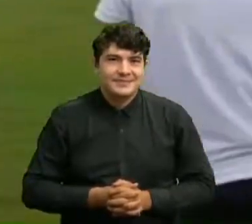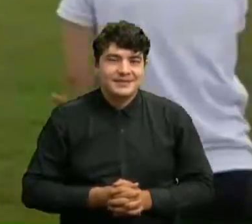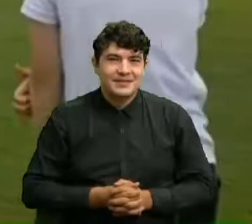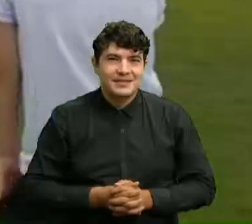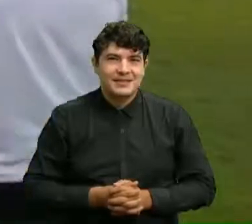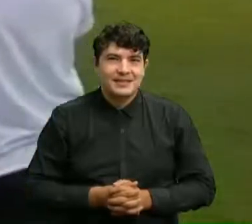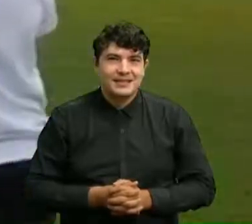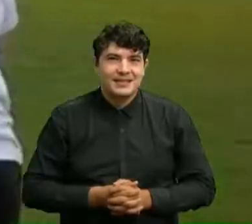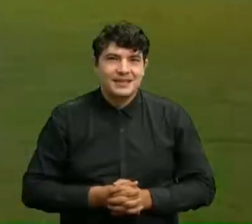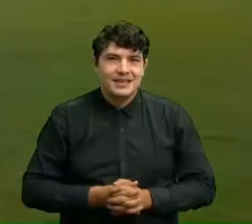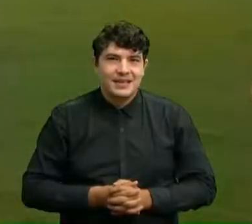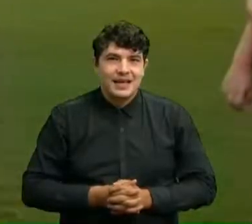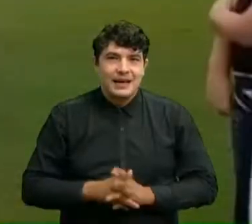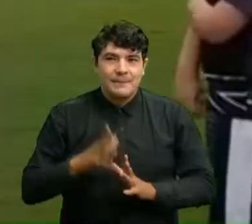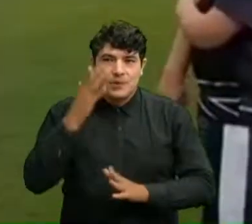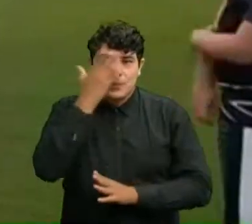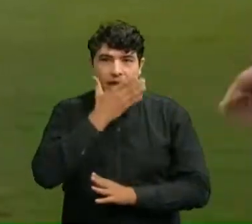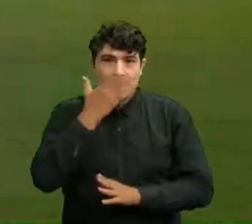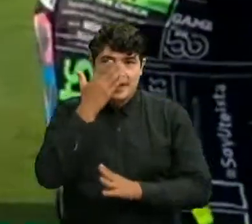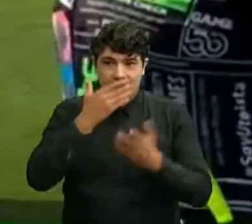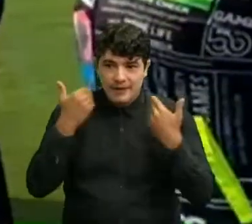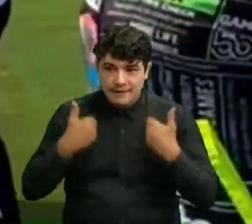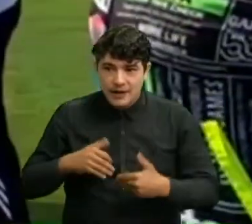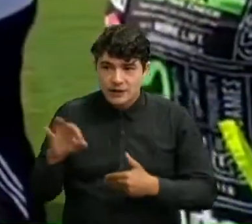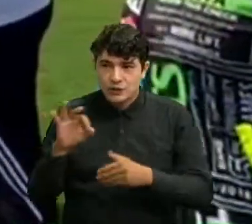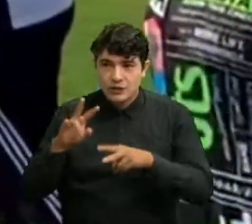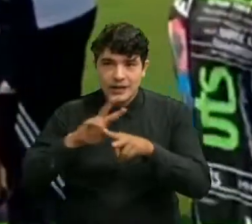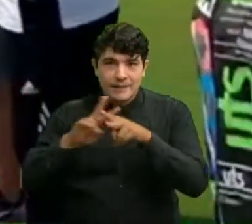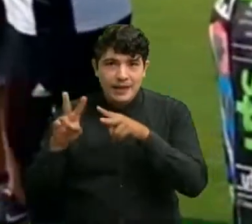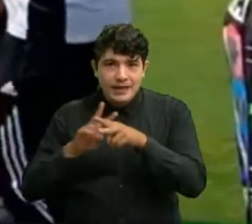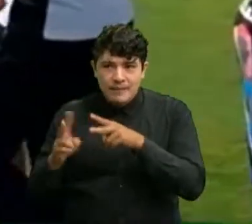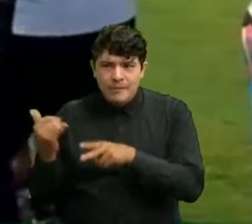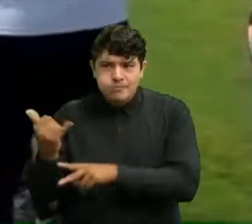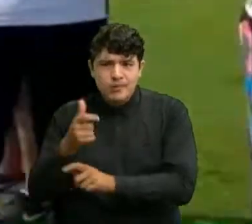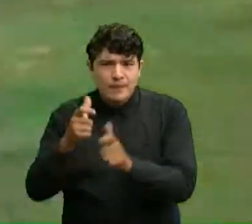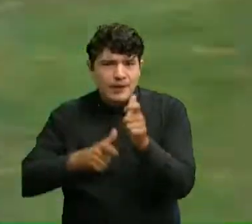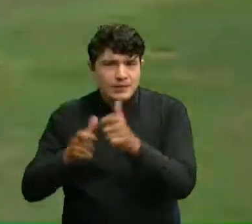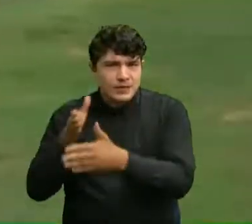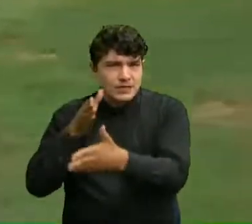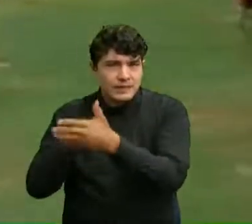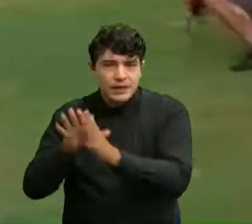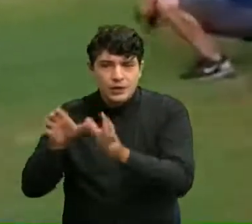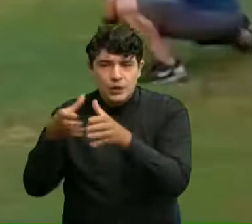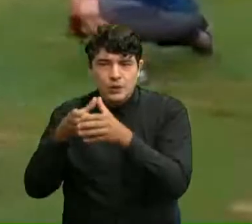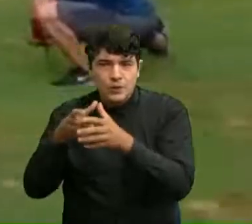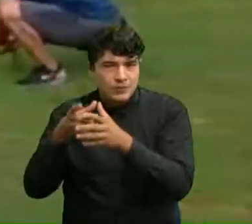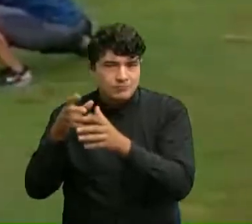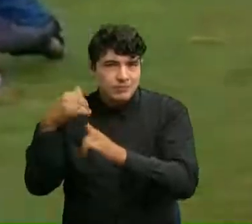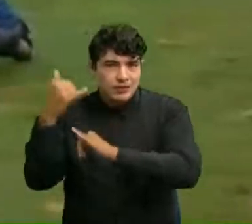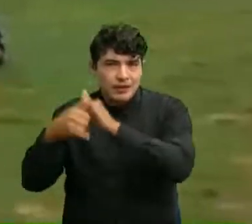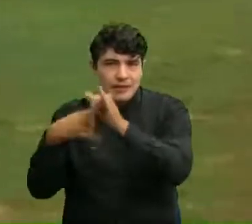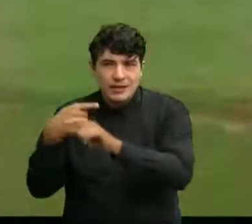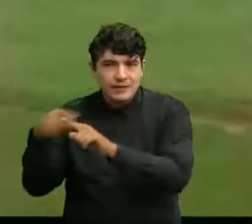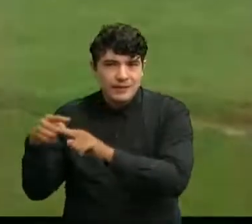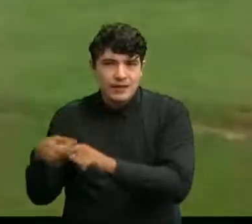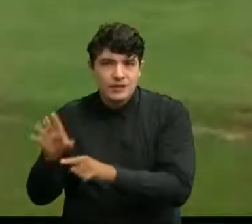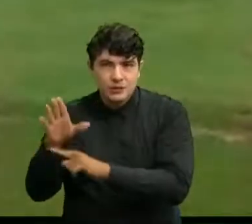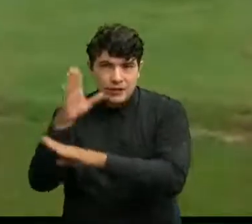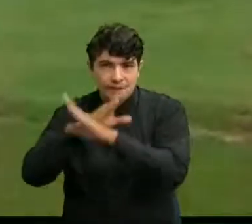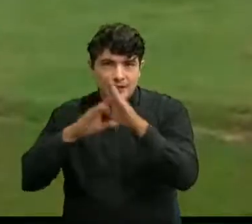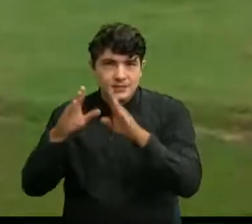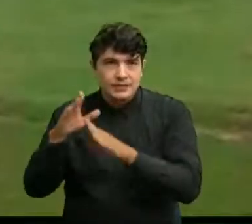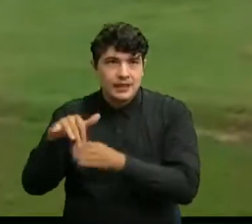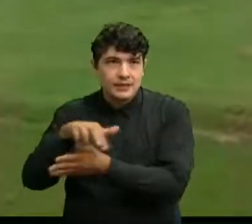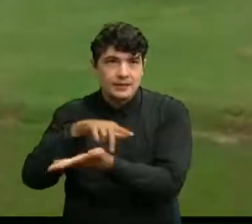Pruebas físicas, de resistencia y de velocidad cumplieron los aspirantes a las distintas selecciones del Taekwondo santandereano.